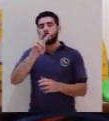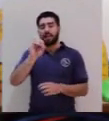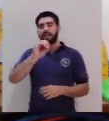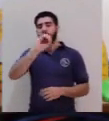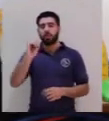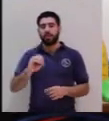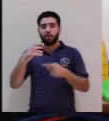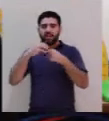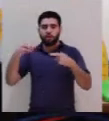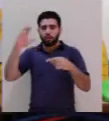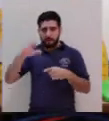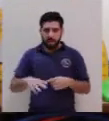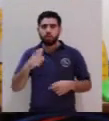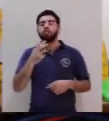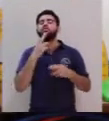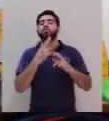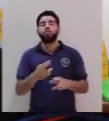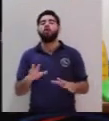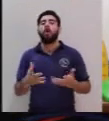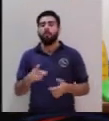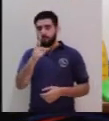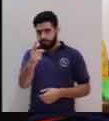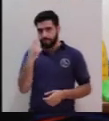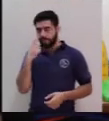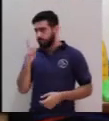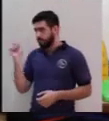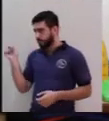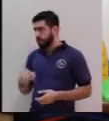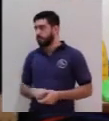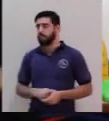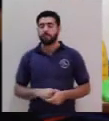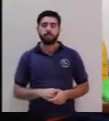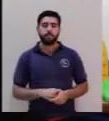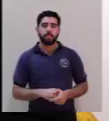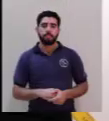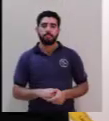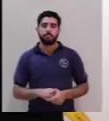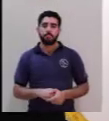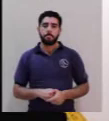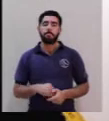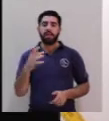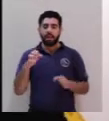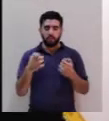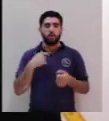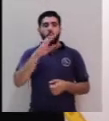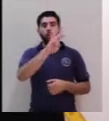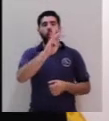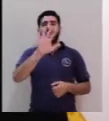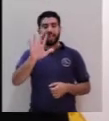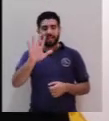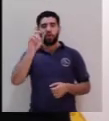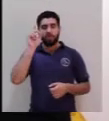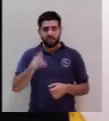5 20% salen para poderlo dividir. Entonces, este 45 tengo que partirlo en 5